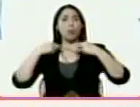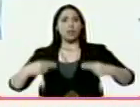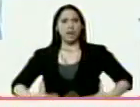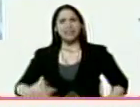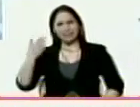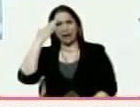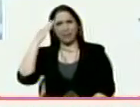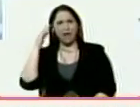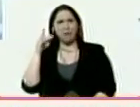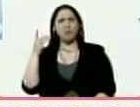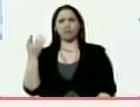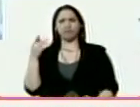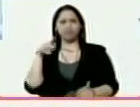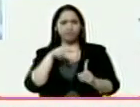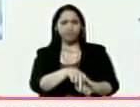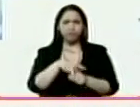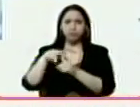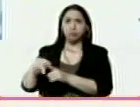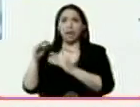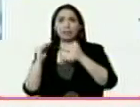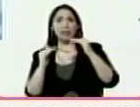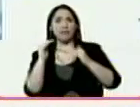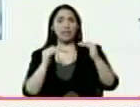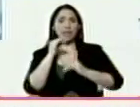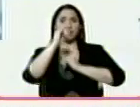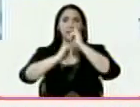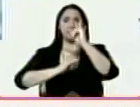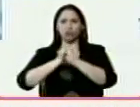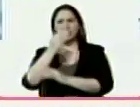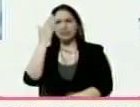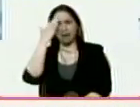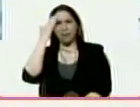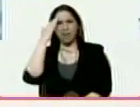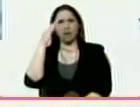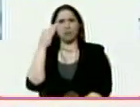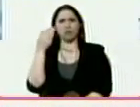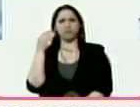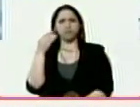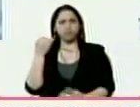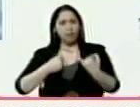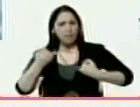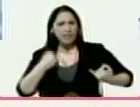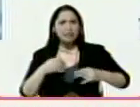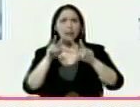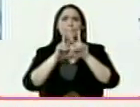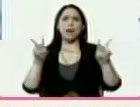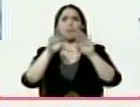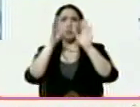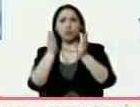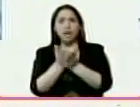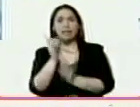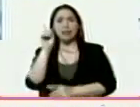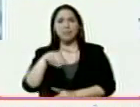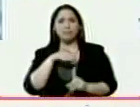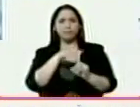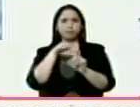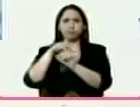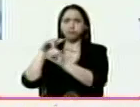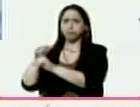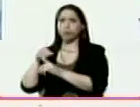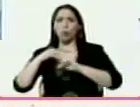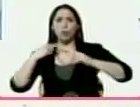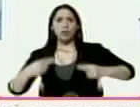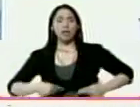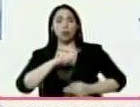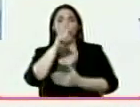que amenaza la estabilidad internacional, sabemos que amenaza la paz mundial, sabemos que amenaza a la humanidad entera,